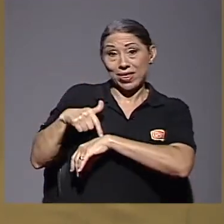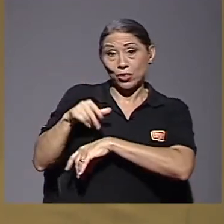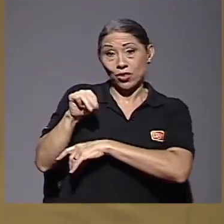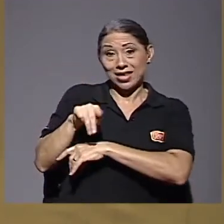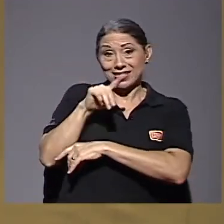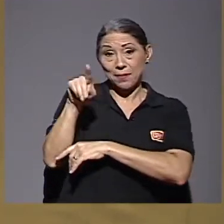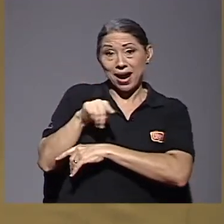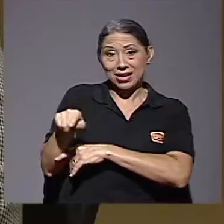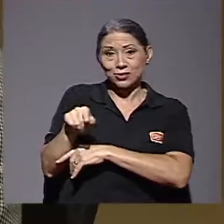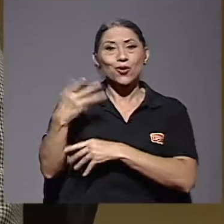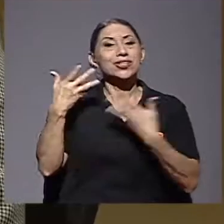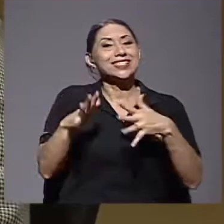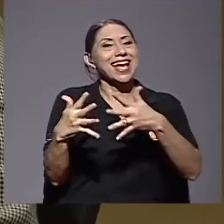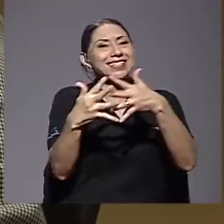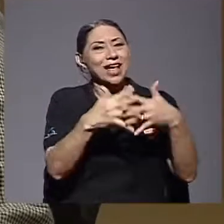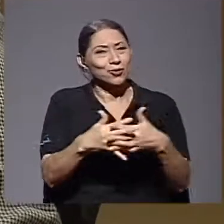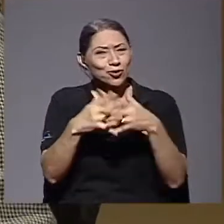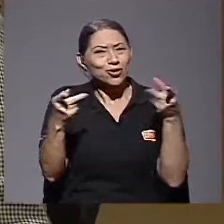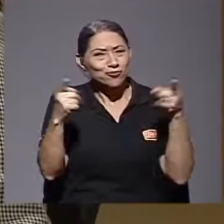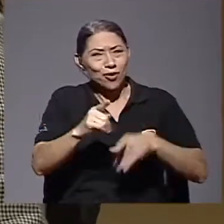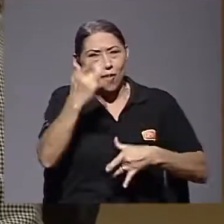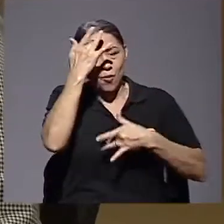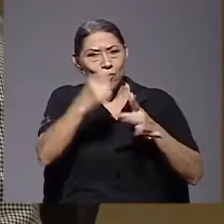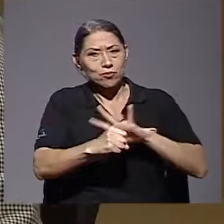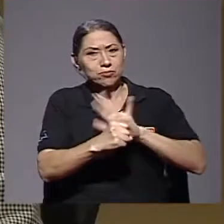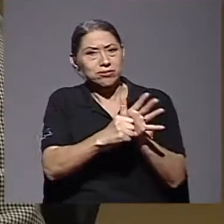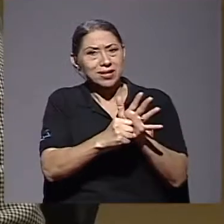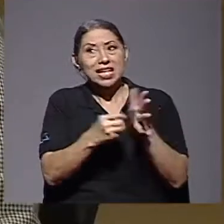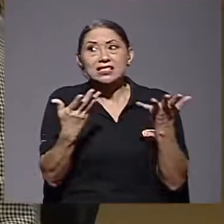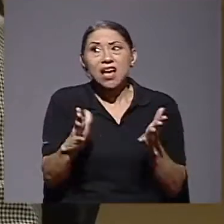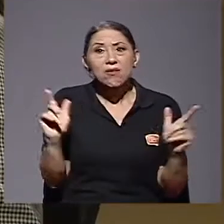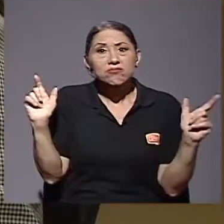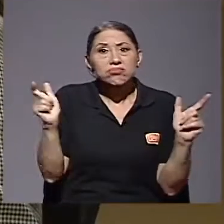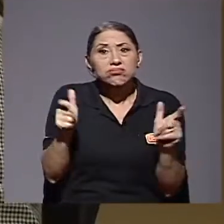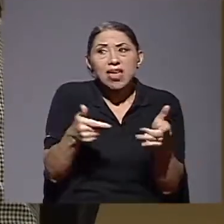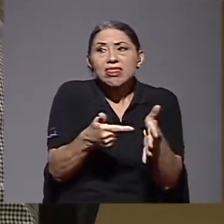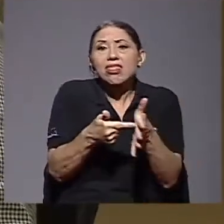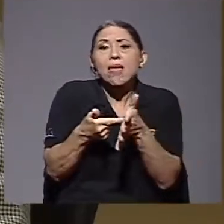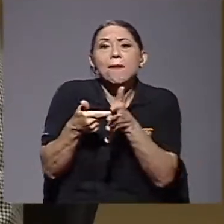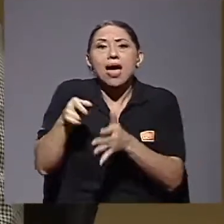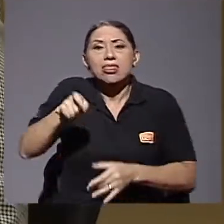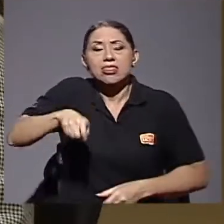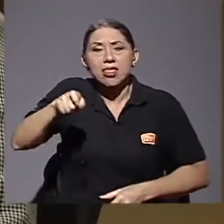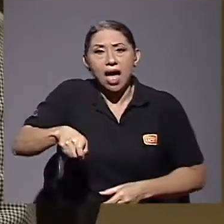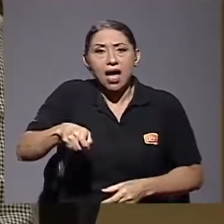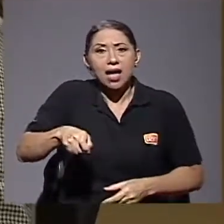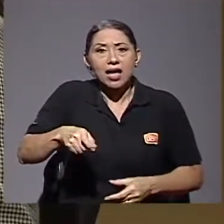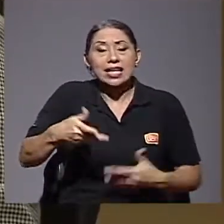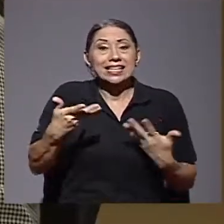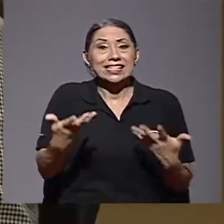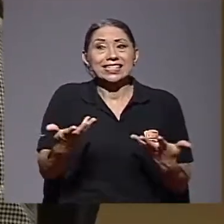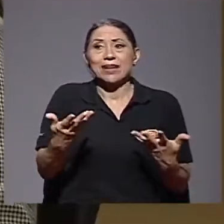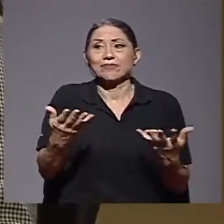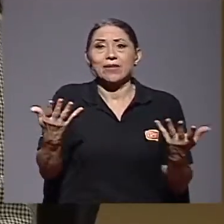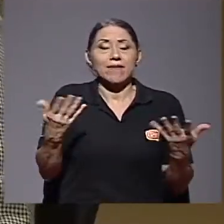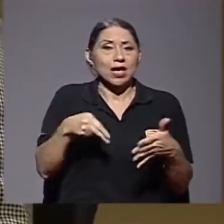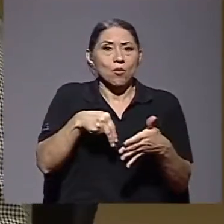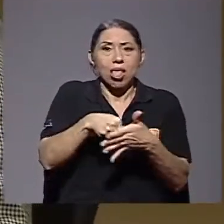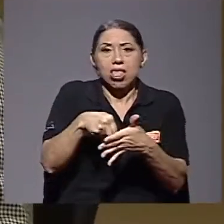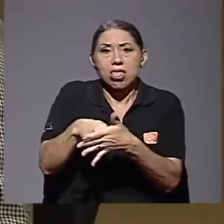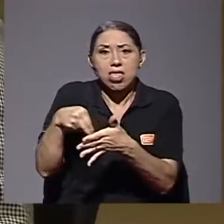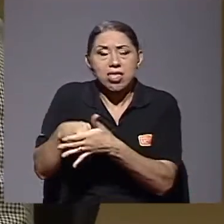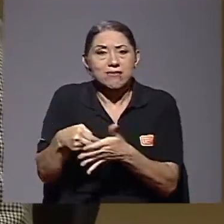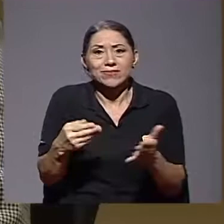de COVID-19, venía perdiendo la demanda. Había una destrucción muy rápida de la demanda. Por